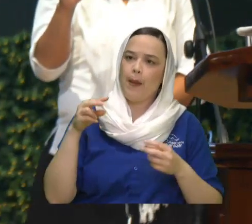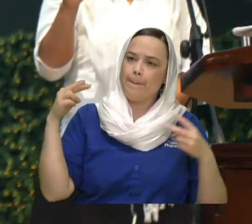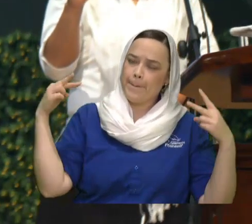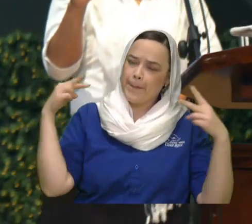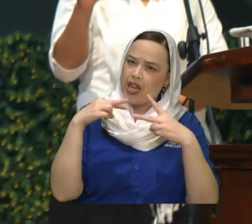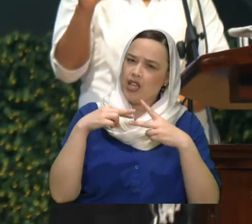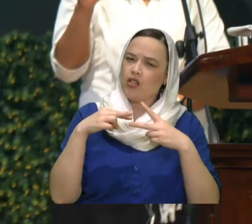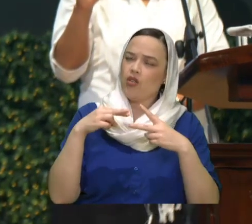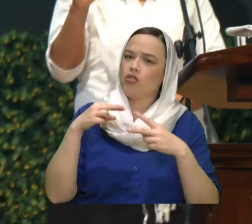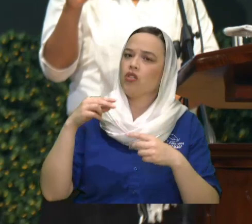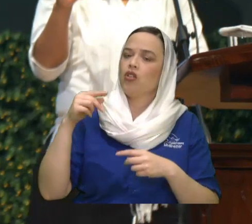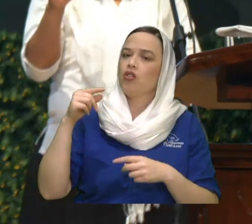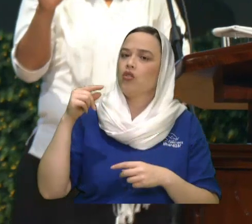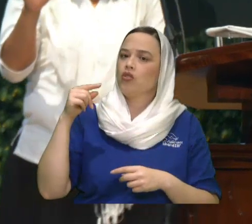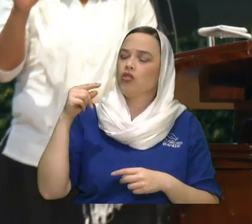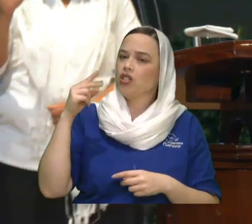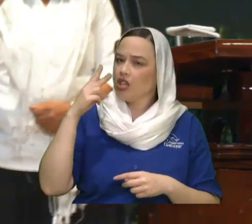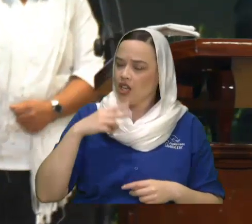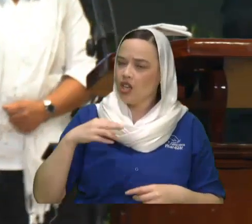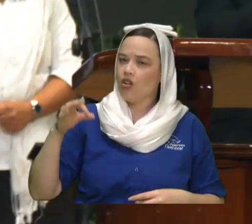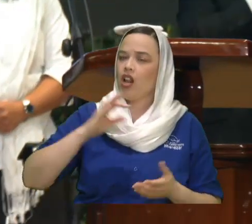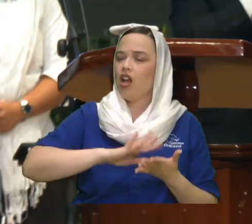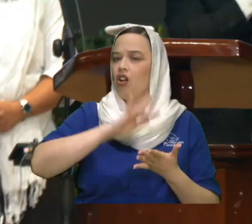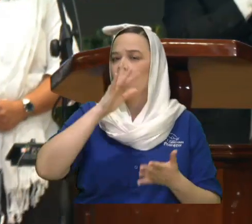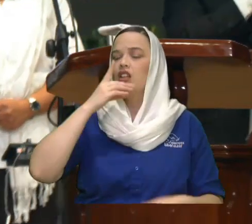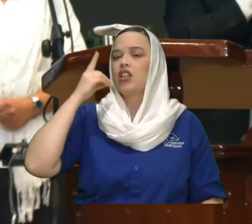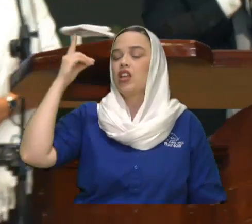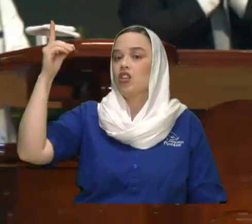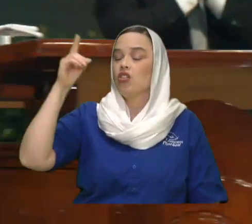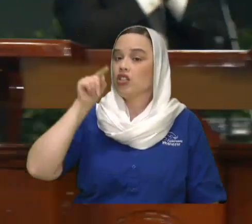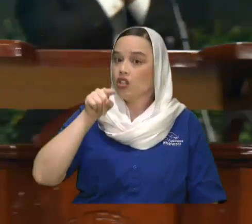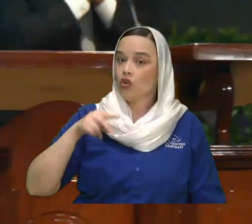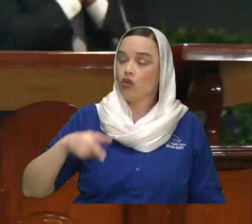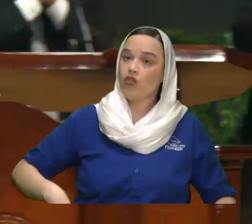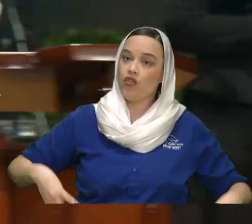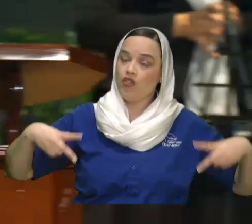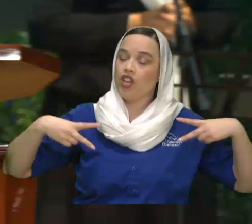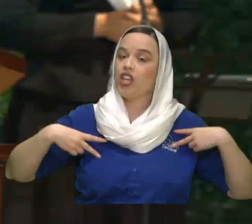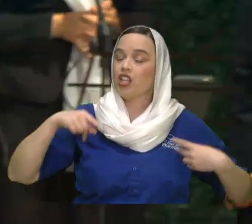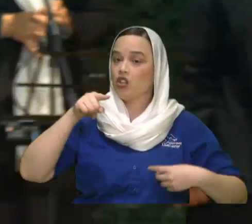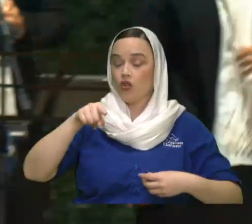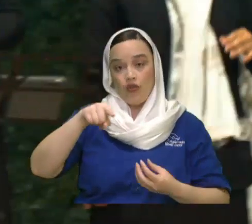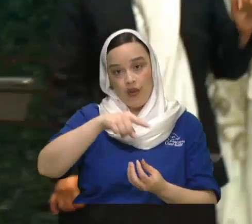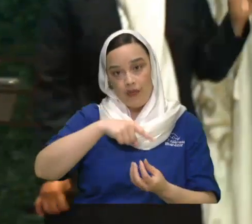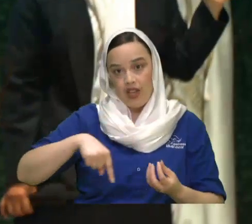sólo lo saben la gloria de dios en tu vida en tu familia